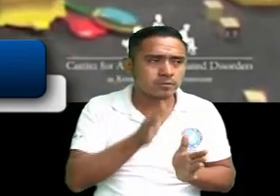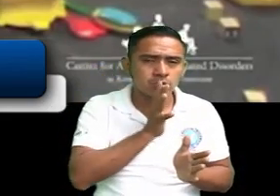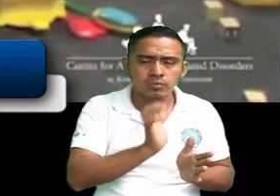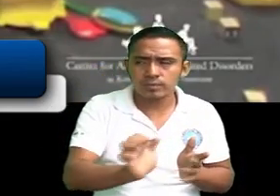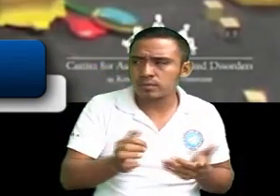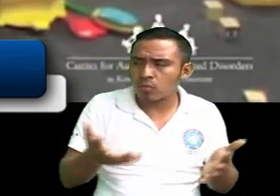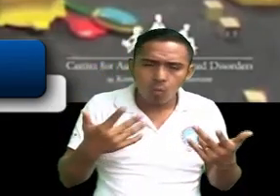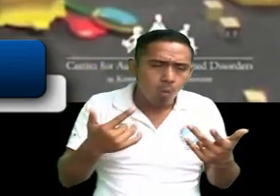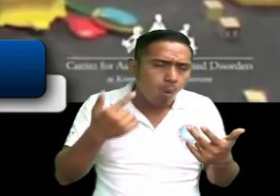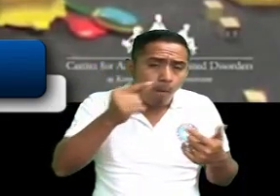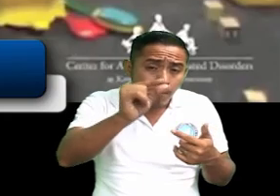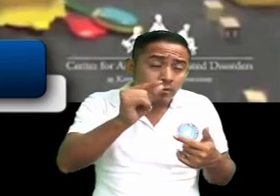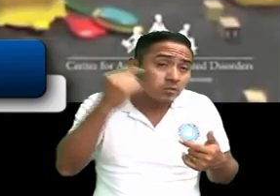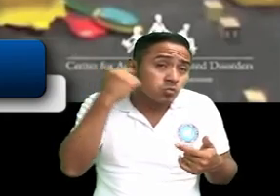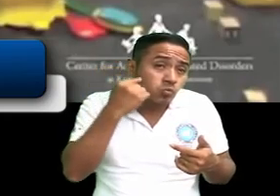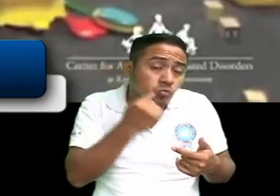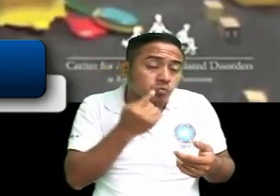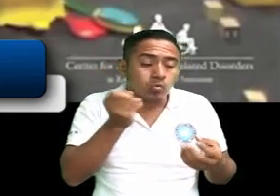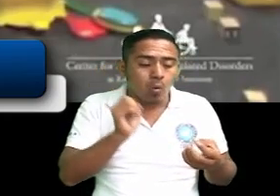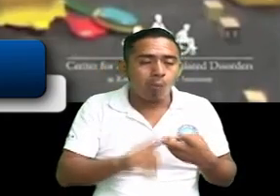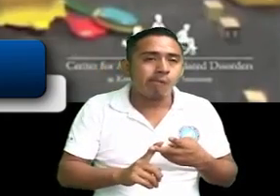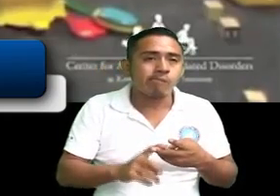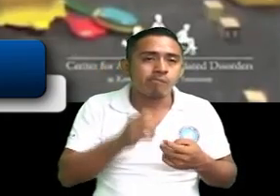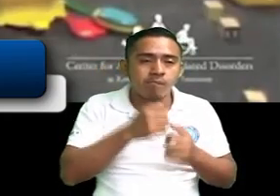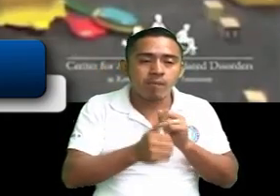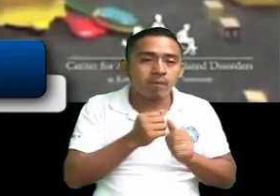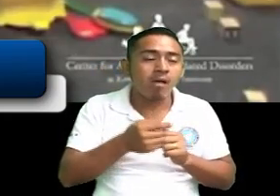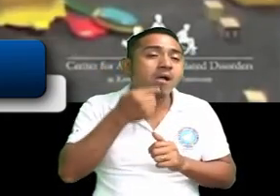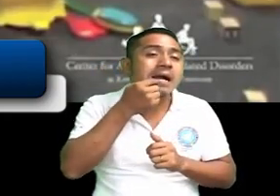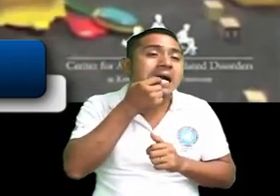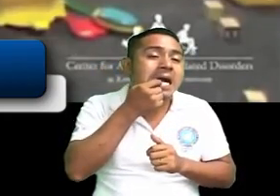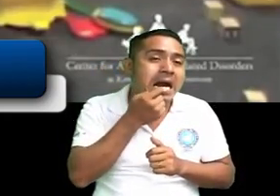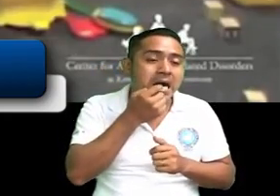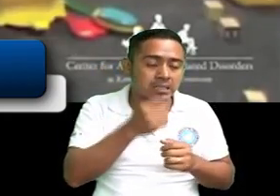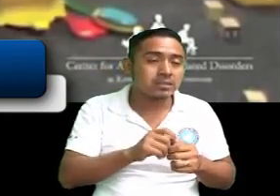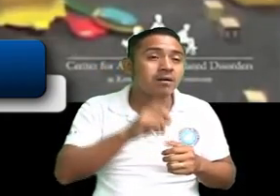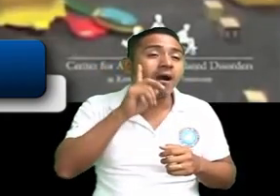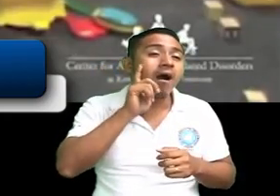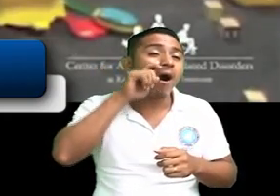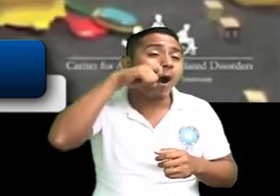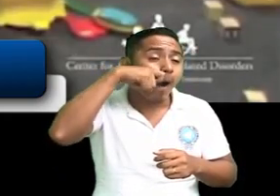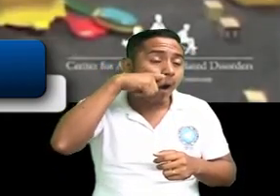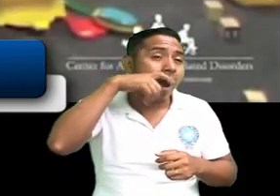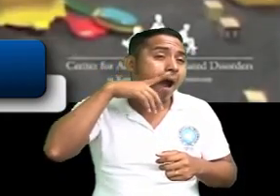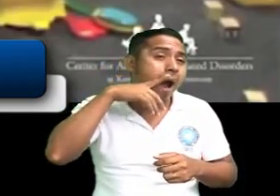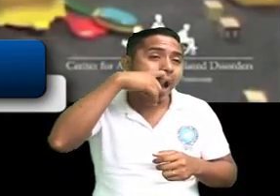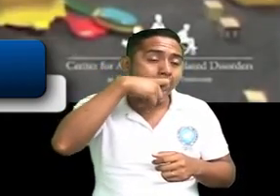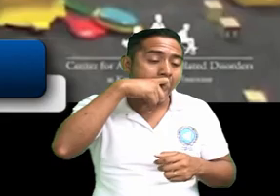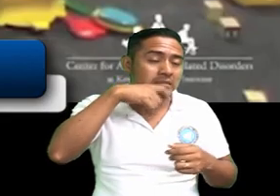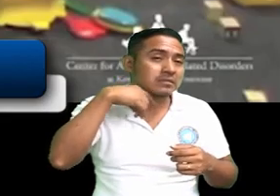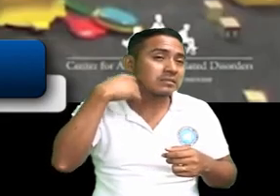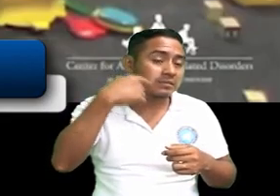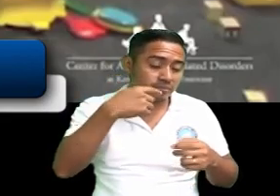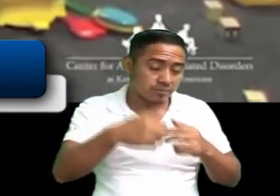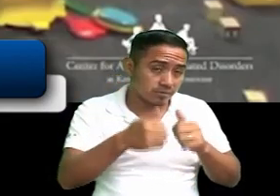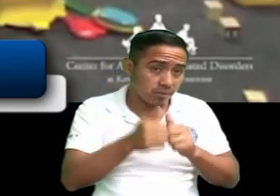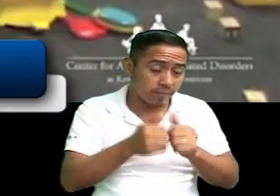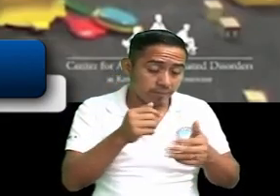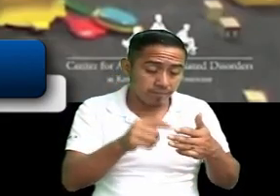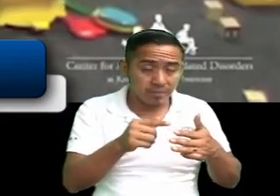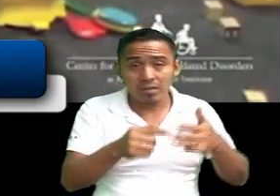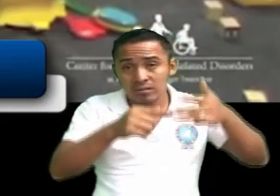para cuando hay problemas de tardía del habla en los infantes, tiene que ver con un déficit